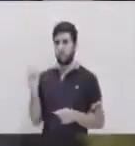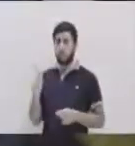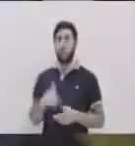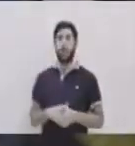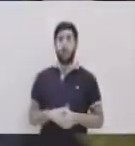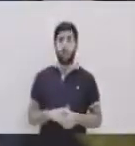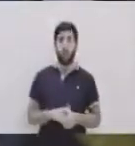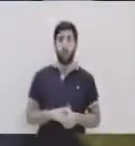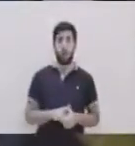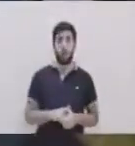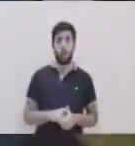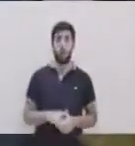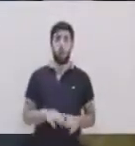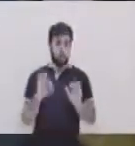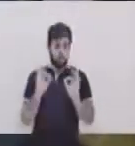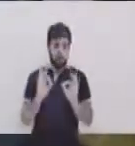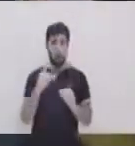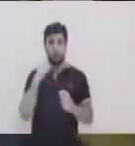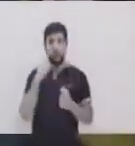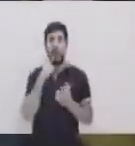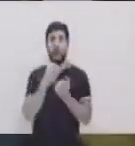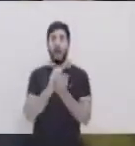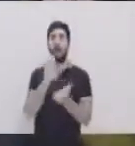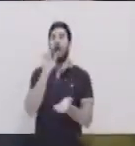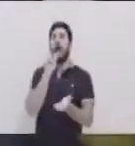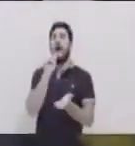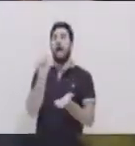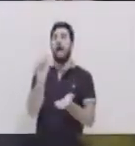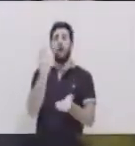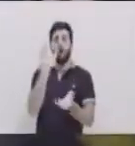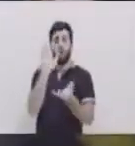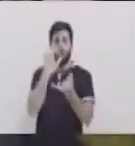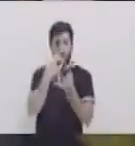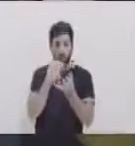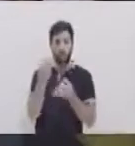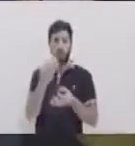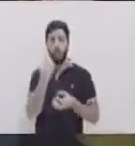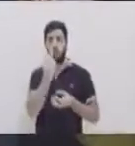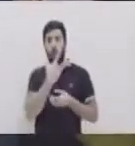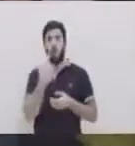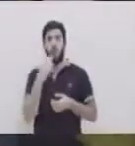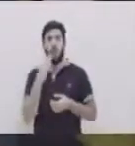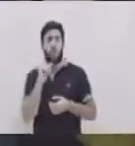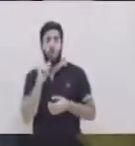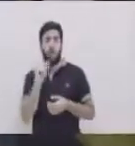¿Sí? ¿Probamos? Probemos pues. Vamos pues. Pilas. Inhalamos.